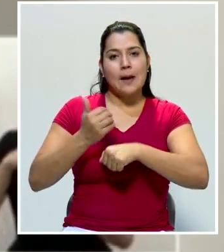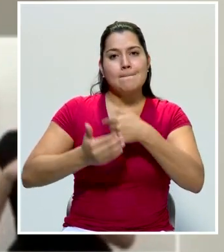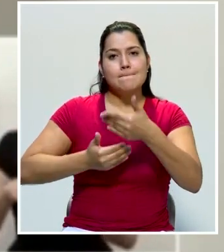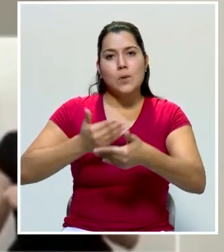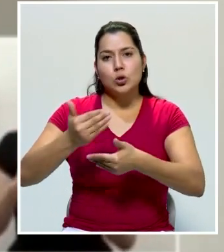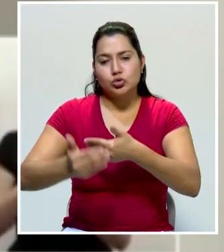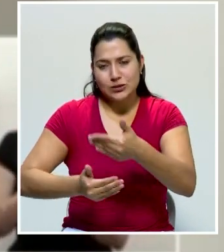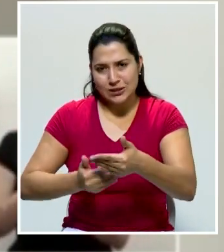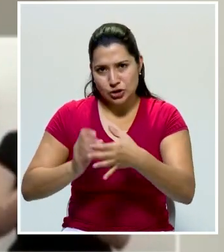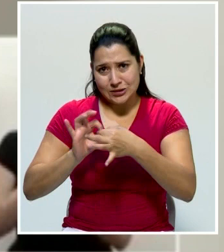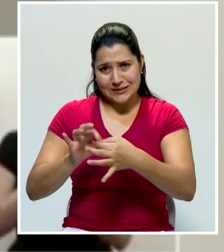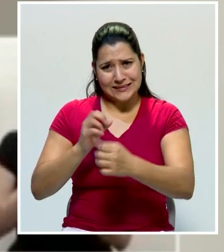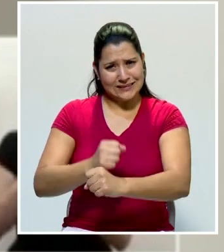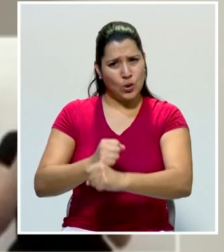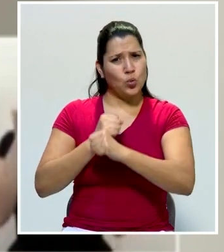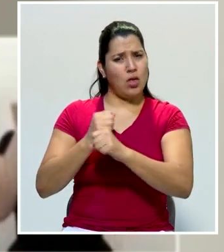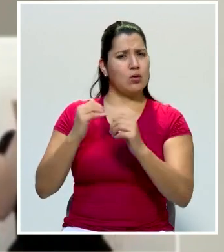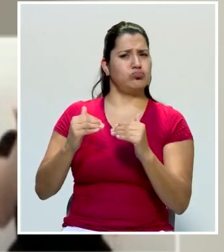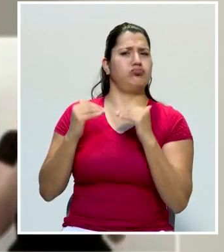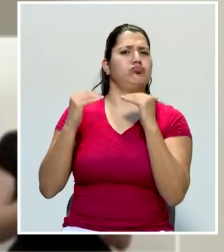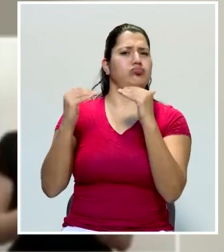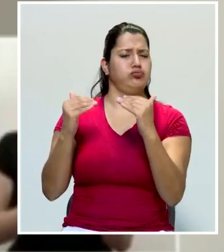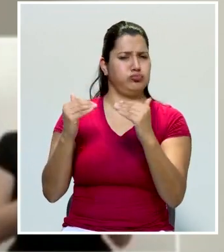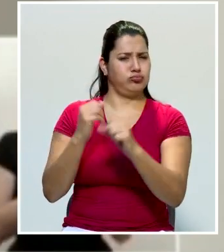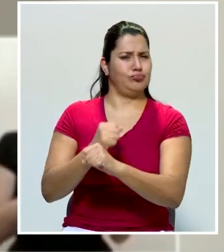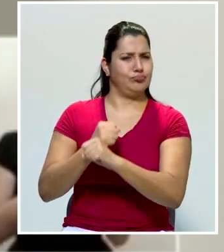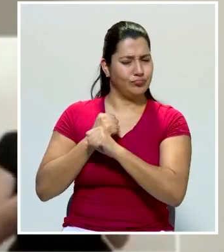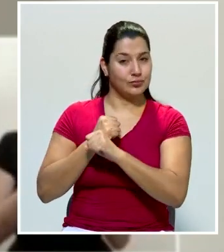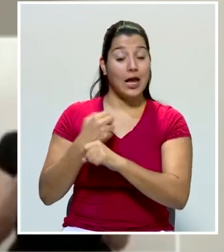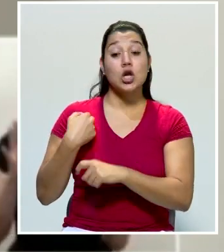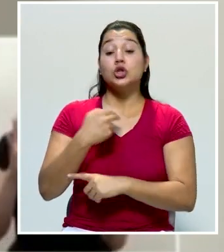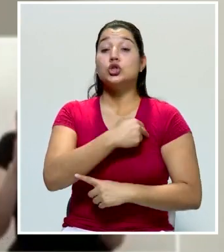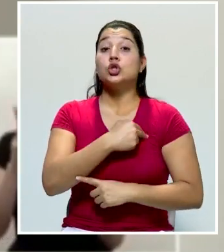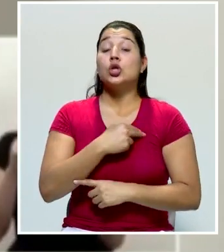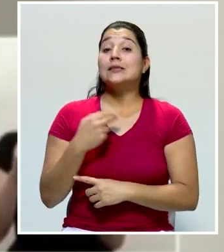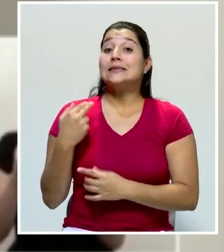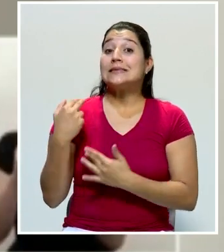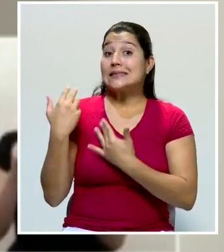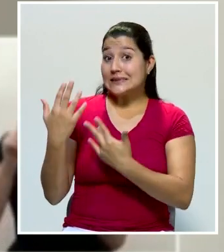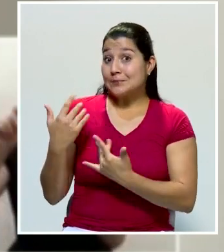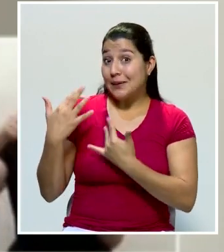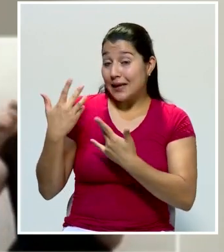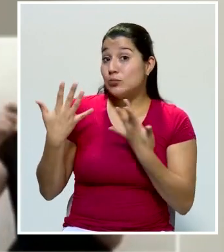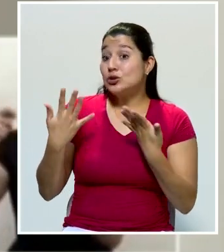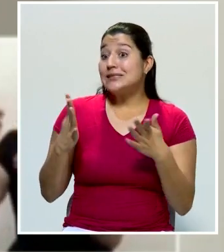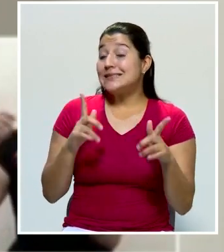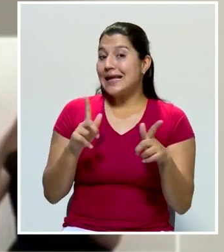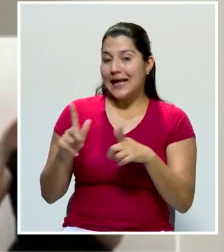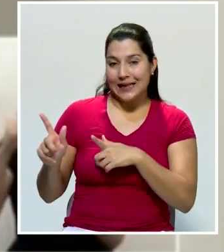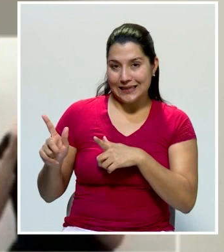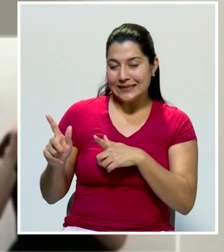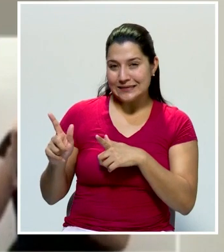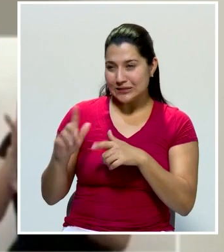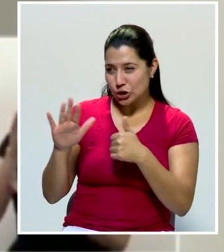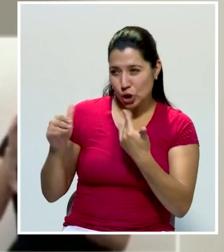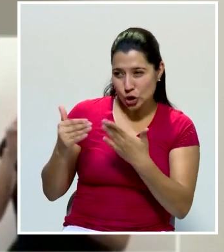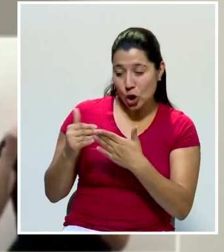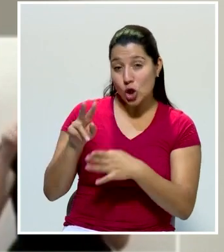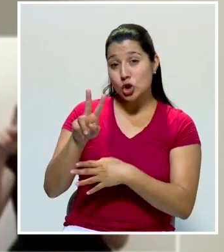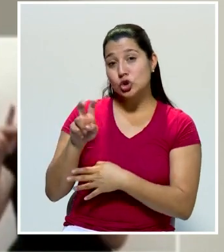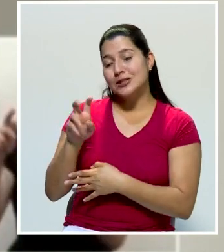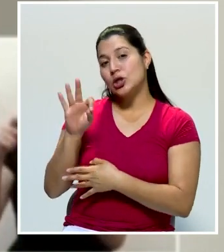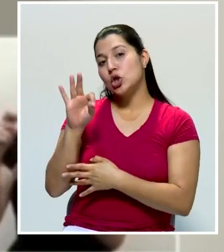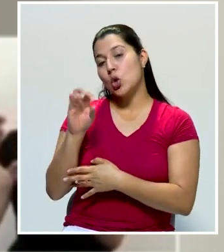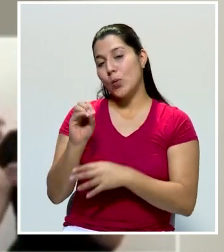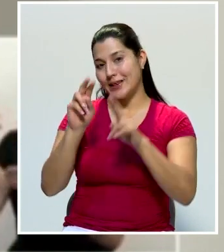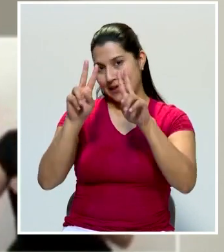de seguridad muy alto. Se espera que se complete ese muestreo de todas esas 290 personas